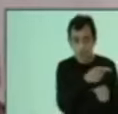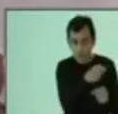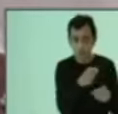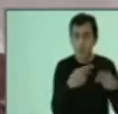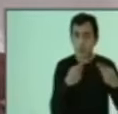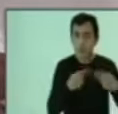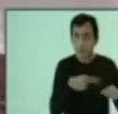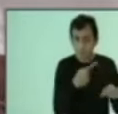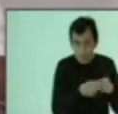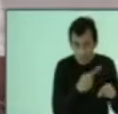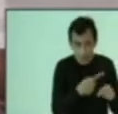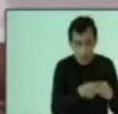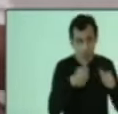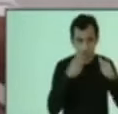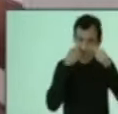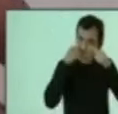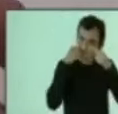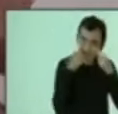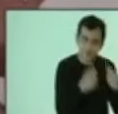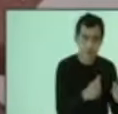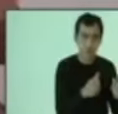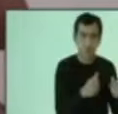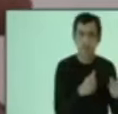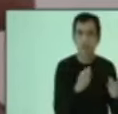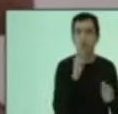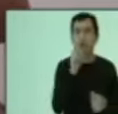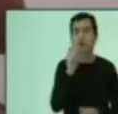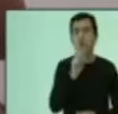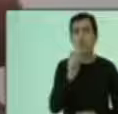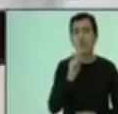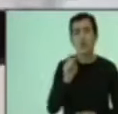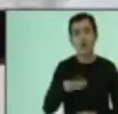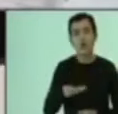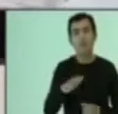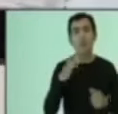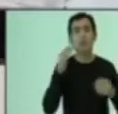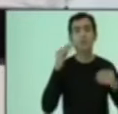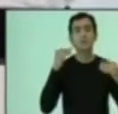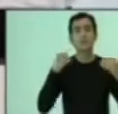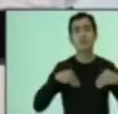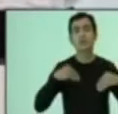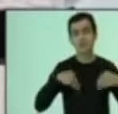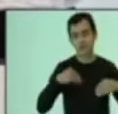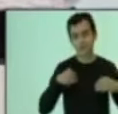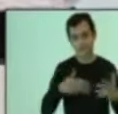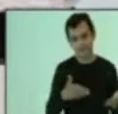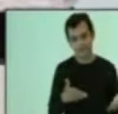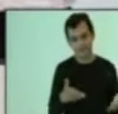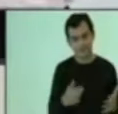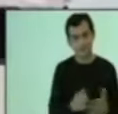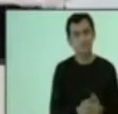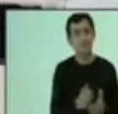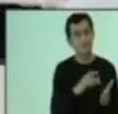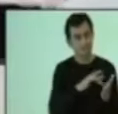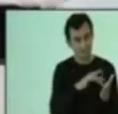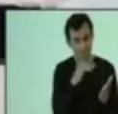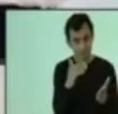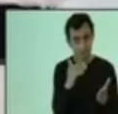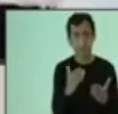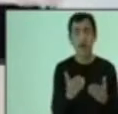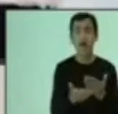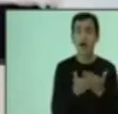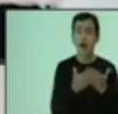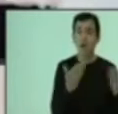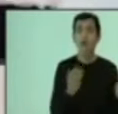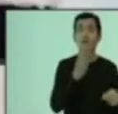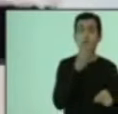al servicio de ese rubro. No para pasear novias ni para... Muchísimas gracias, candidato. Ahora pasamos al segundo bloque,